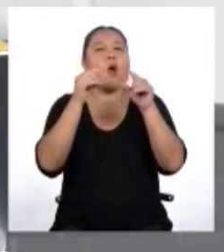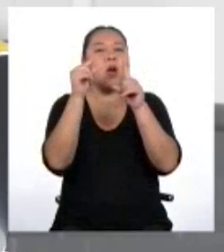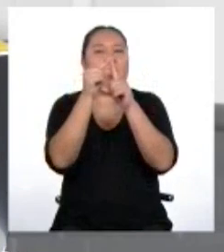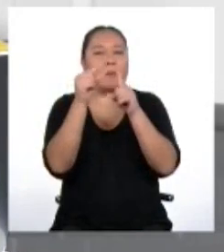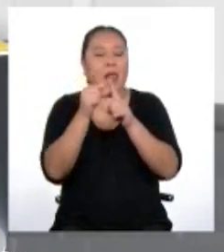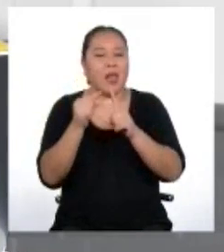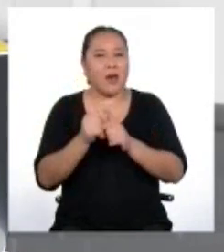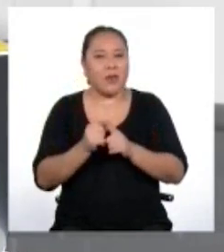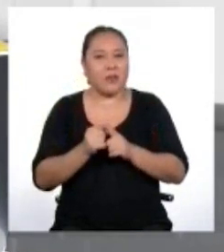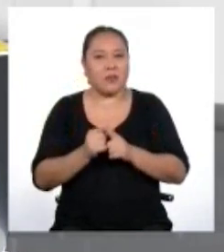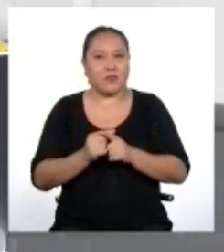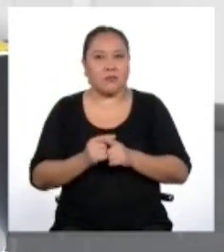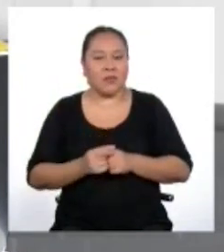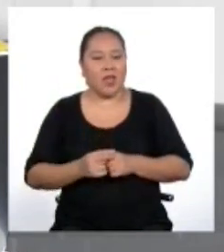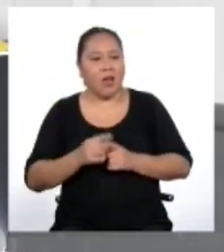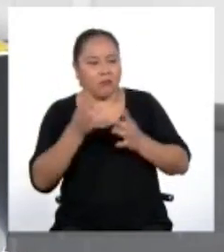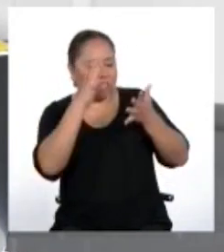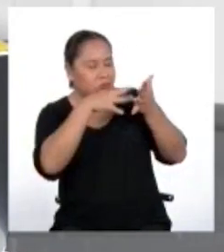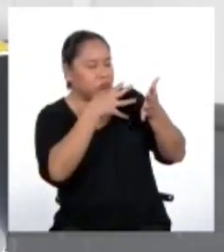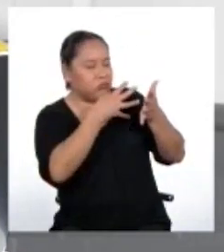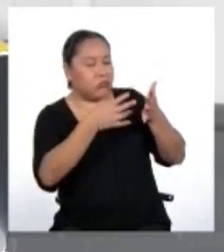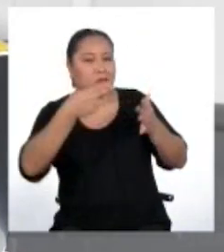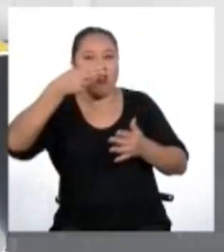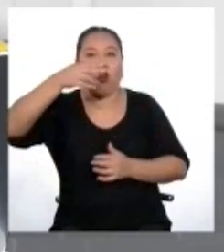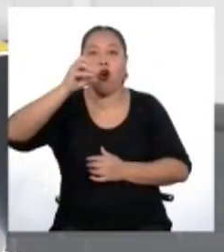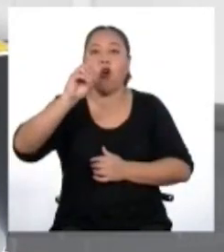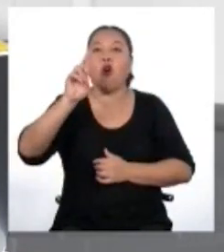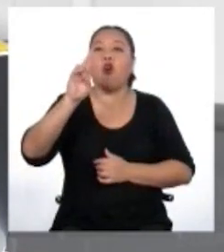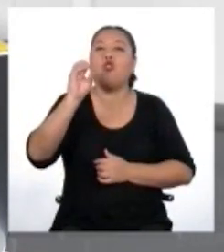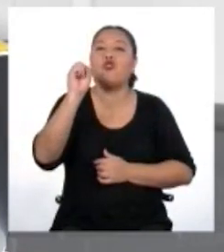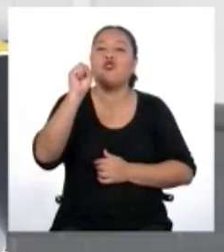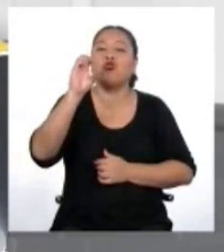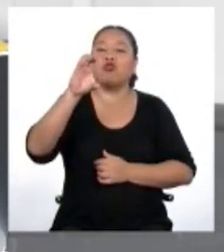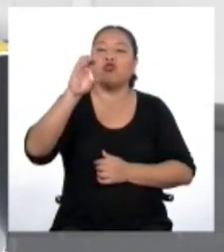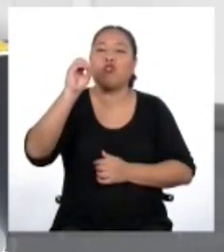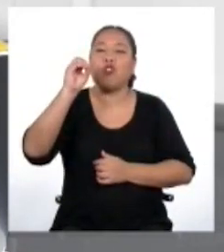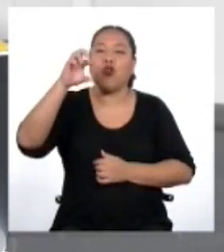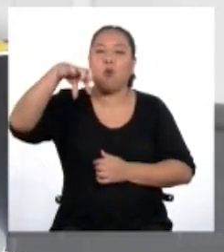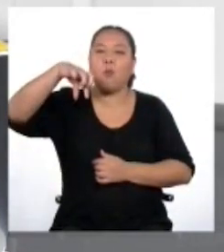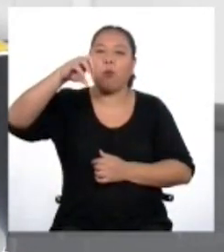Uy, horóscopo. Vamos a ver qué tienen los astros para mí el día de hoy.